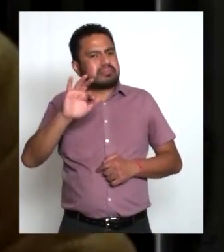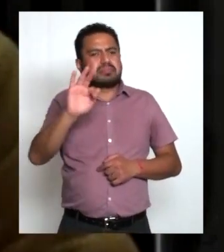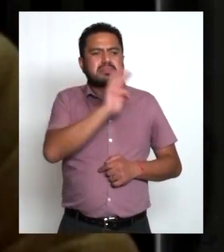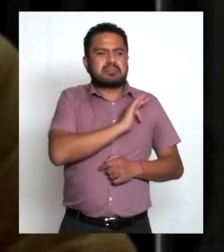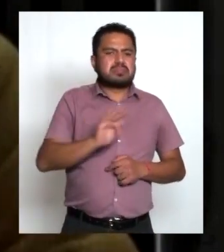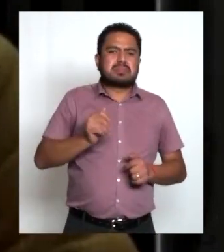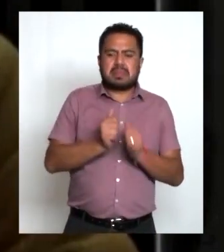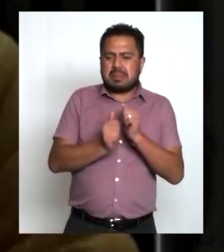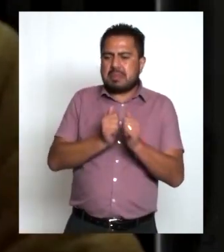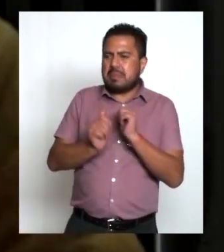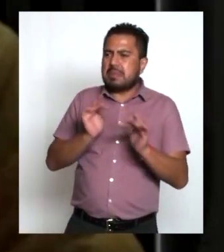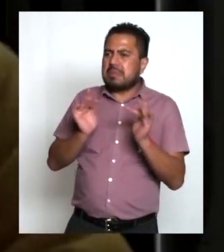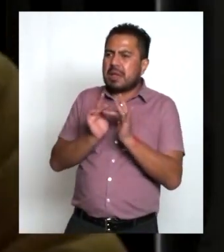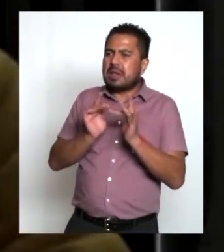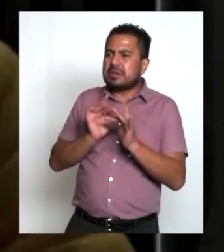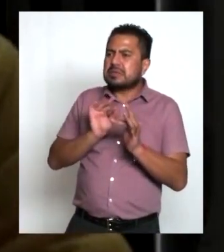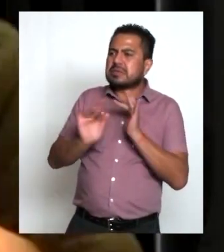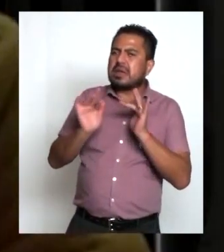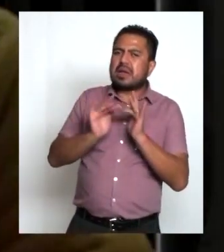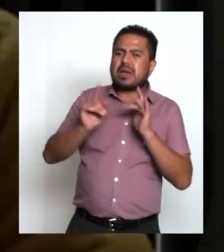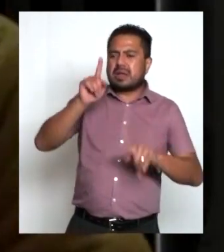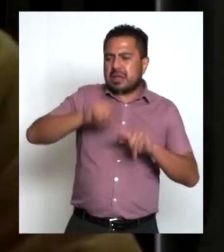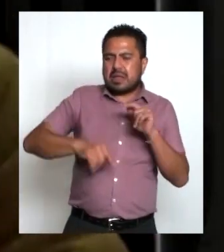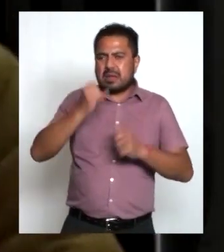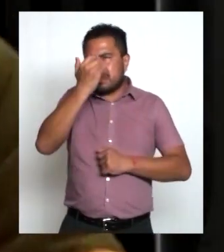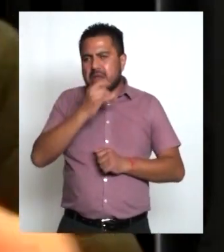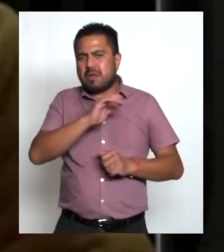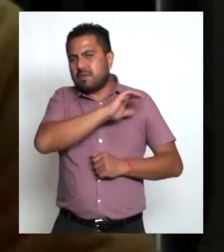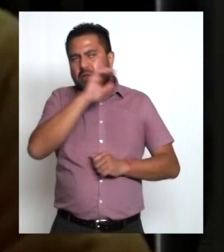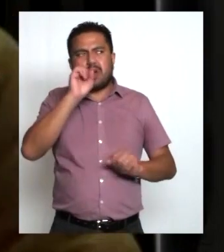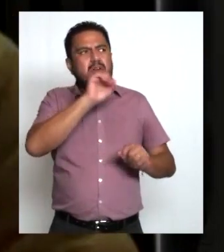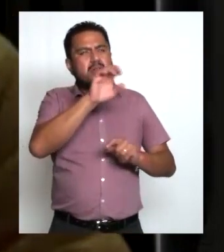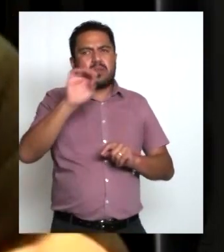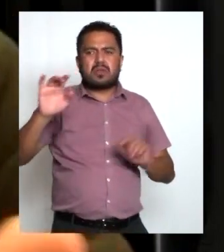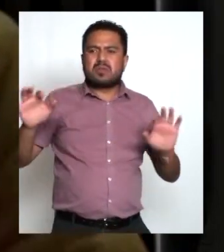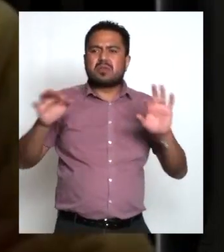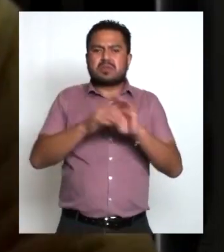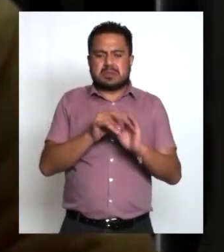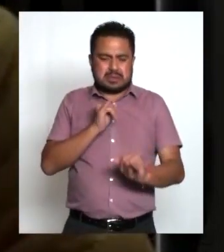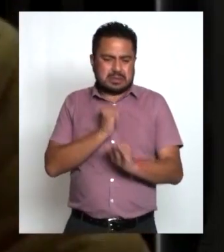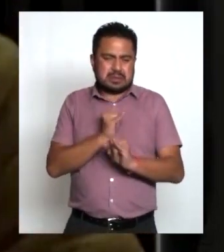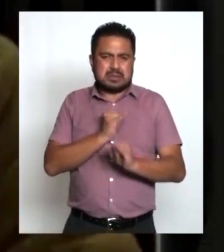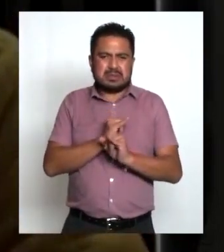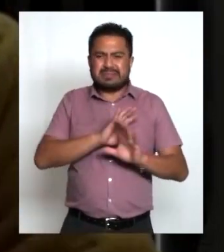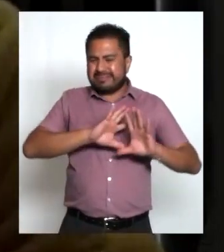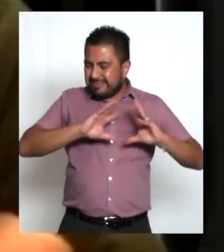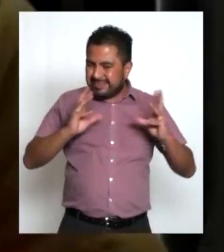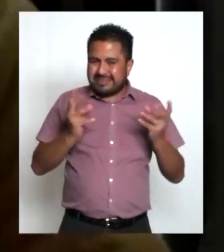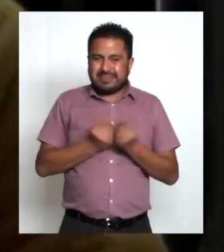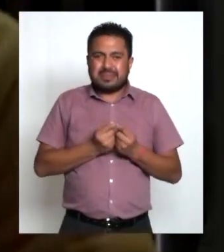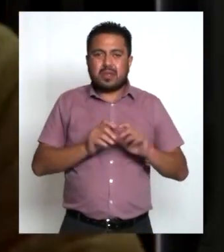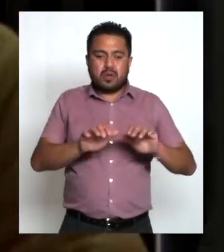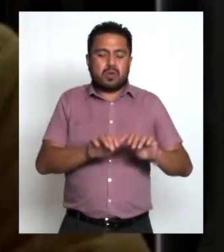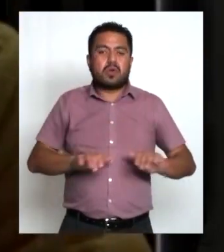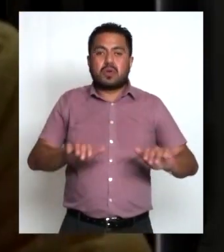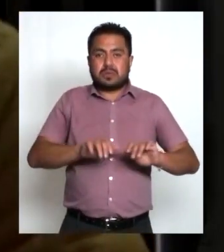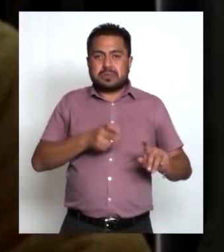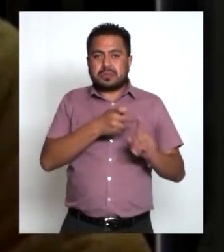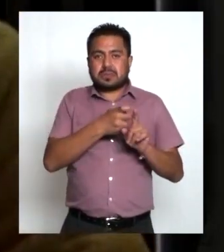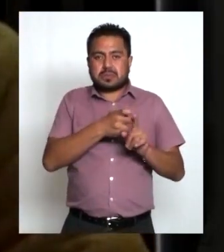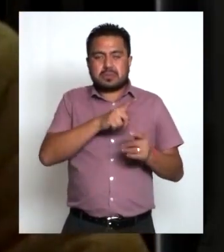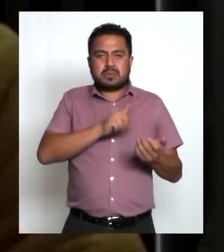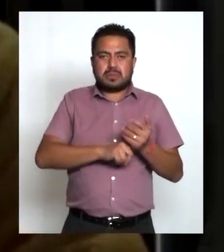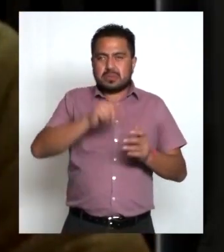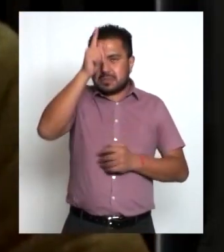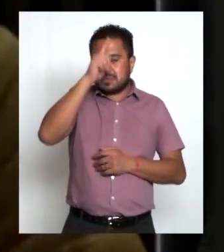teléfono, podemos escribir mensajes, podemos editar imágenes, podemos tomar fotos, podemos conectarnos a internet, etc. Y la